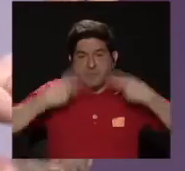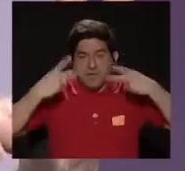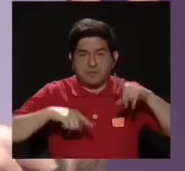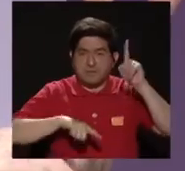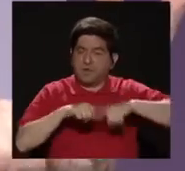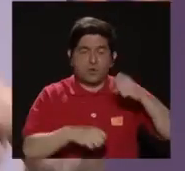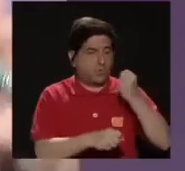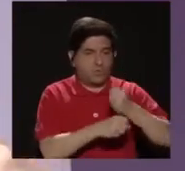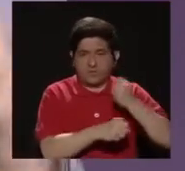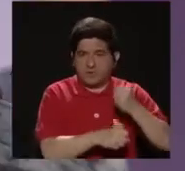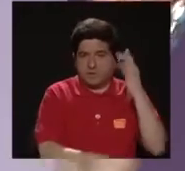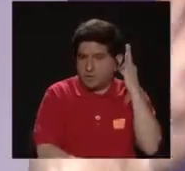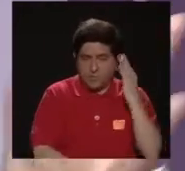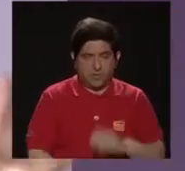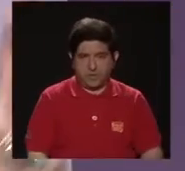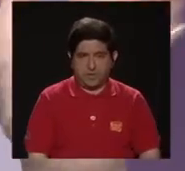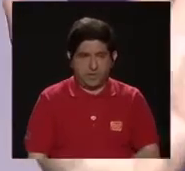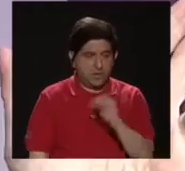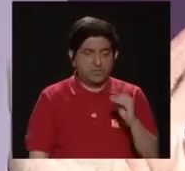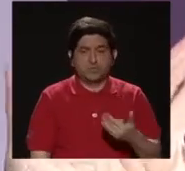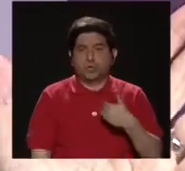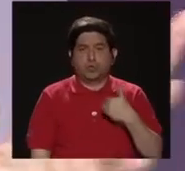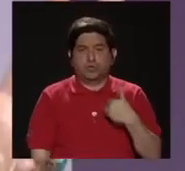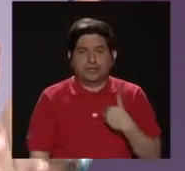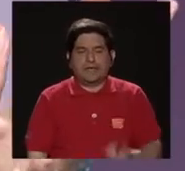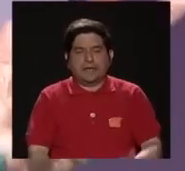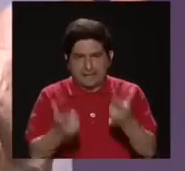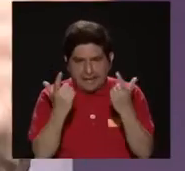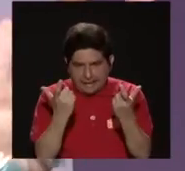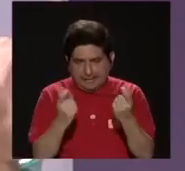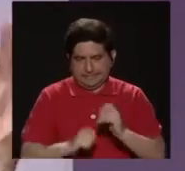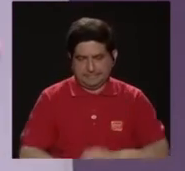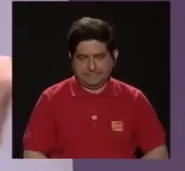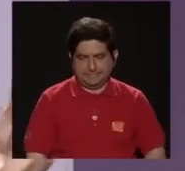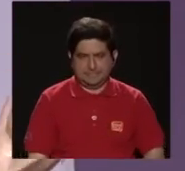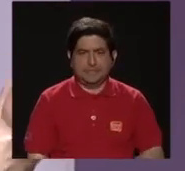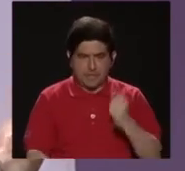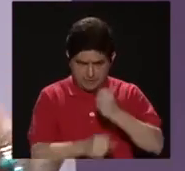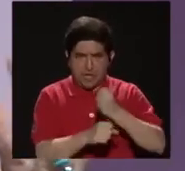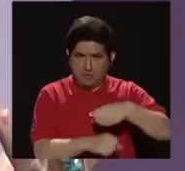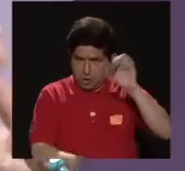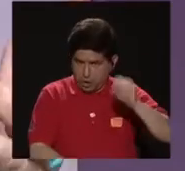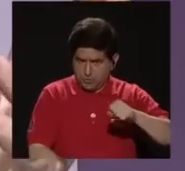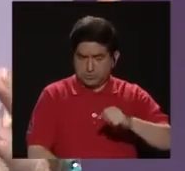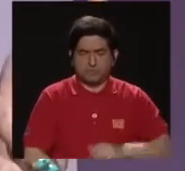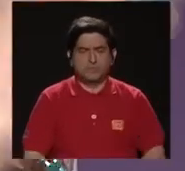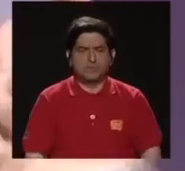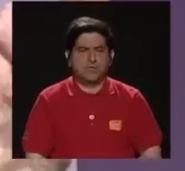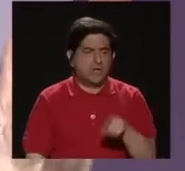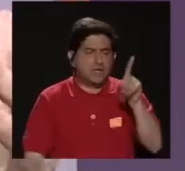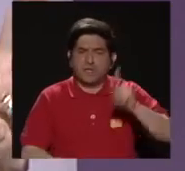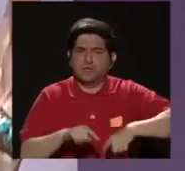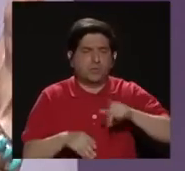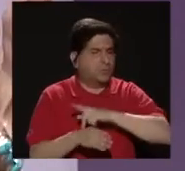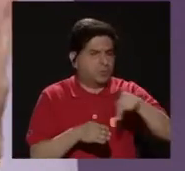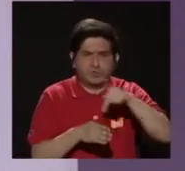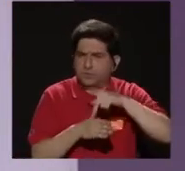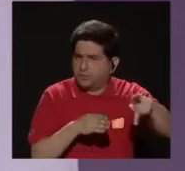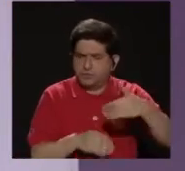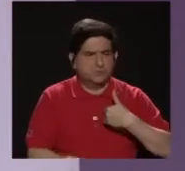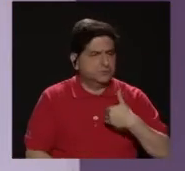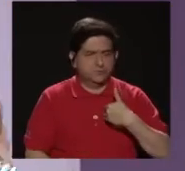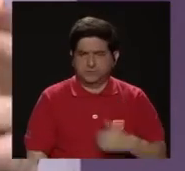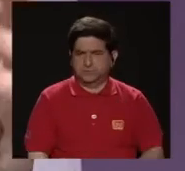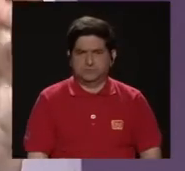no podían trabajar, no podían ganar, trabajaban mucho, no podían tener salario propio, no podían ejercer una profesión,